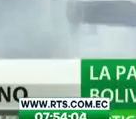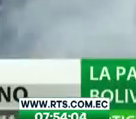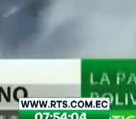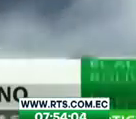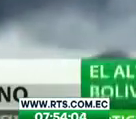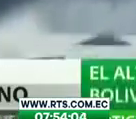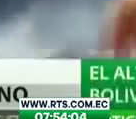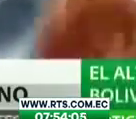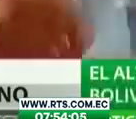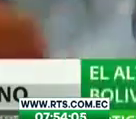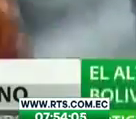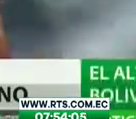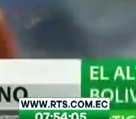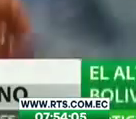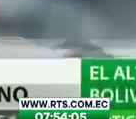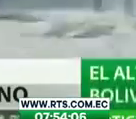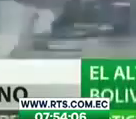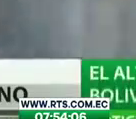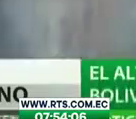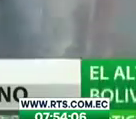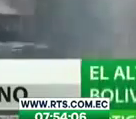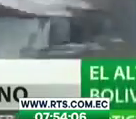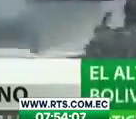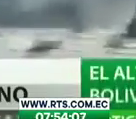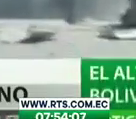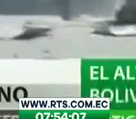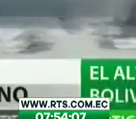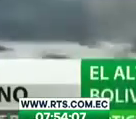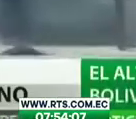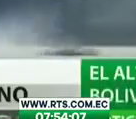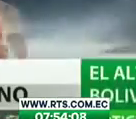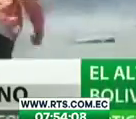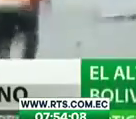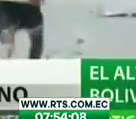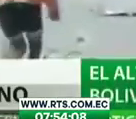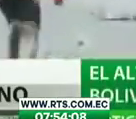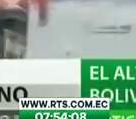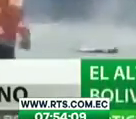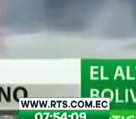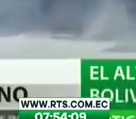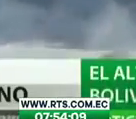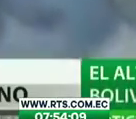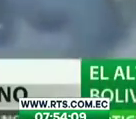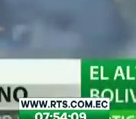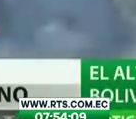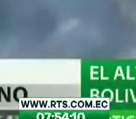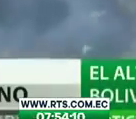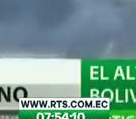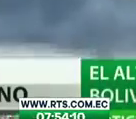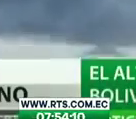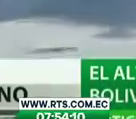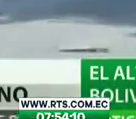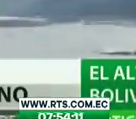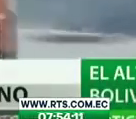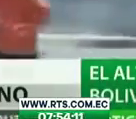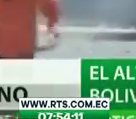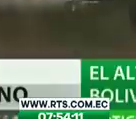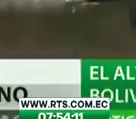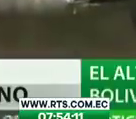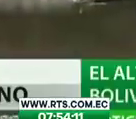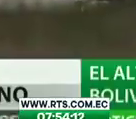Al menos 30 heridos se registraron durante choques de manifestantes opositores y oficialistas en la ciudad de Santa Cruz,